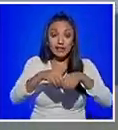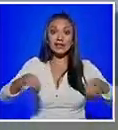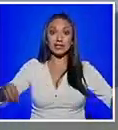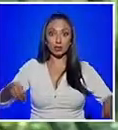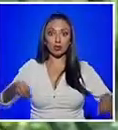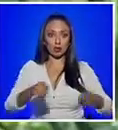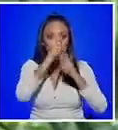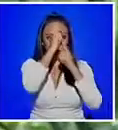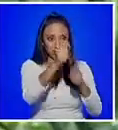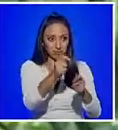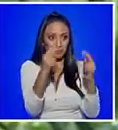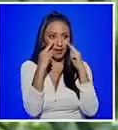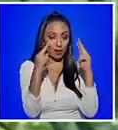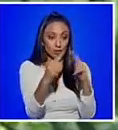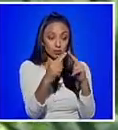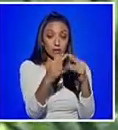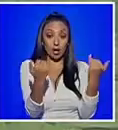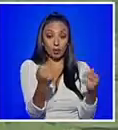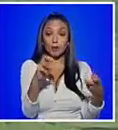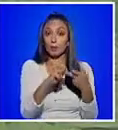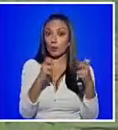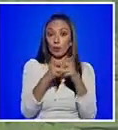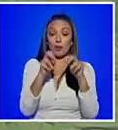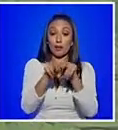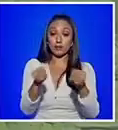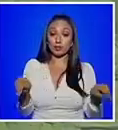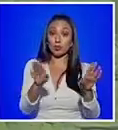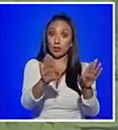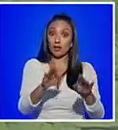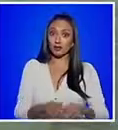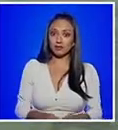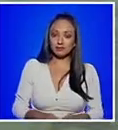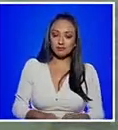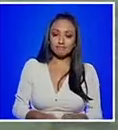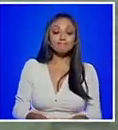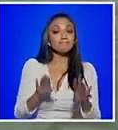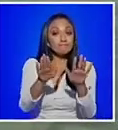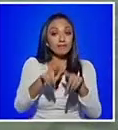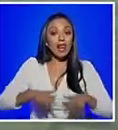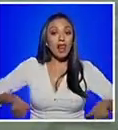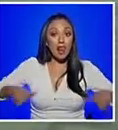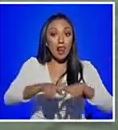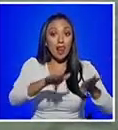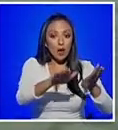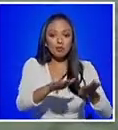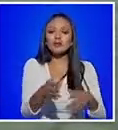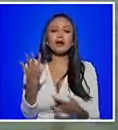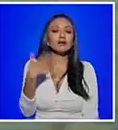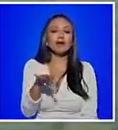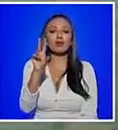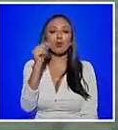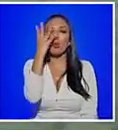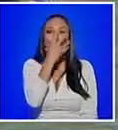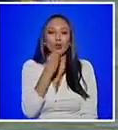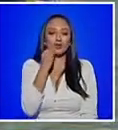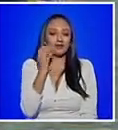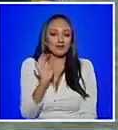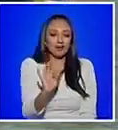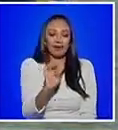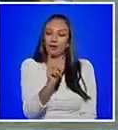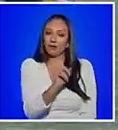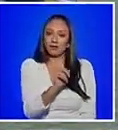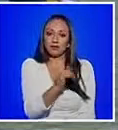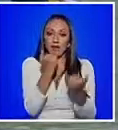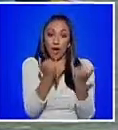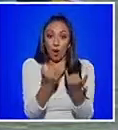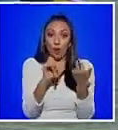en riesgo ante el atroz problema ambiental que padece. Yaguarcocha ha perdido el encanto que la caracteriza. Ahora el